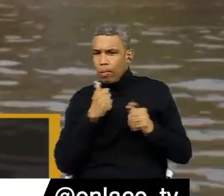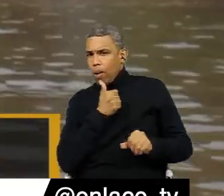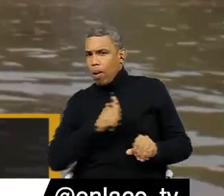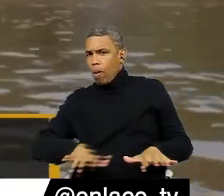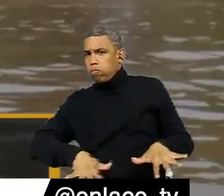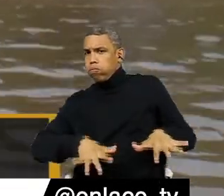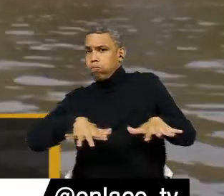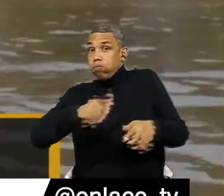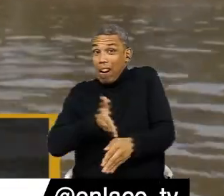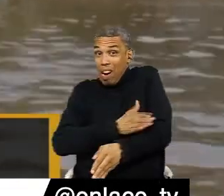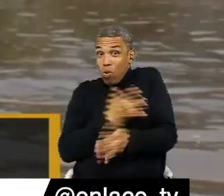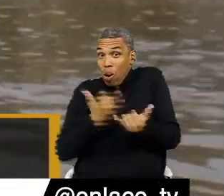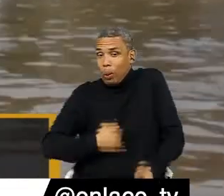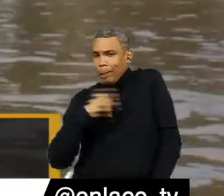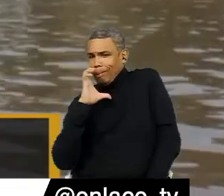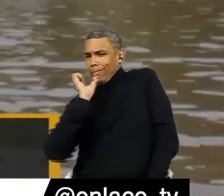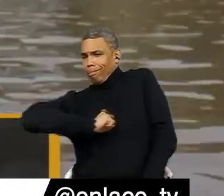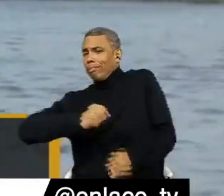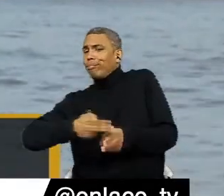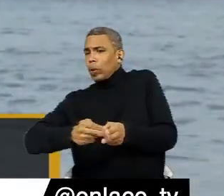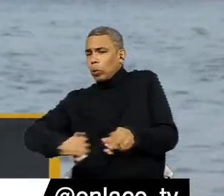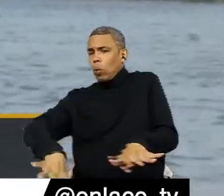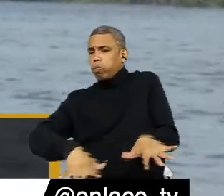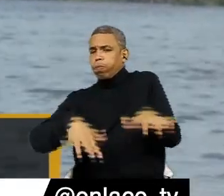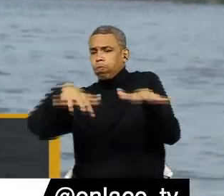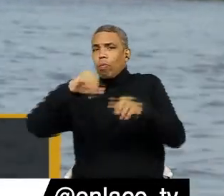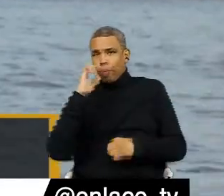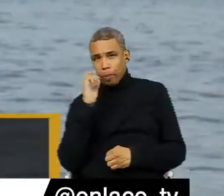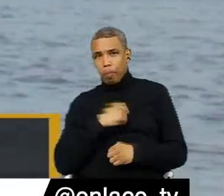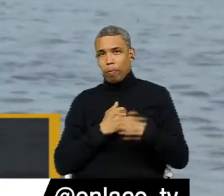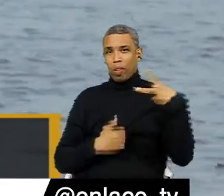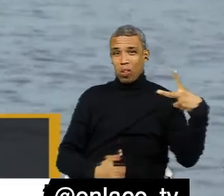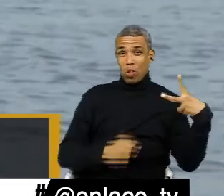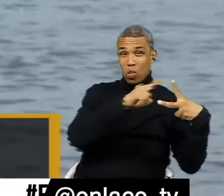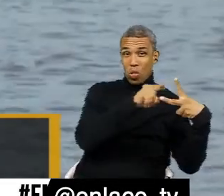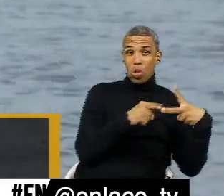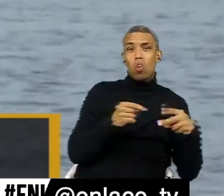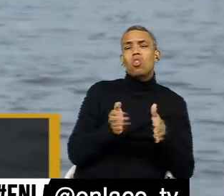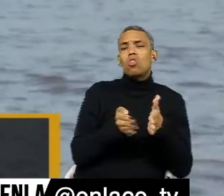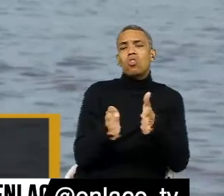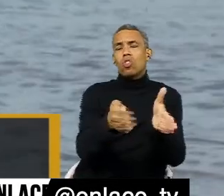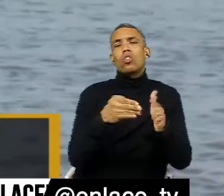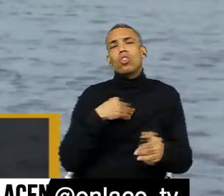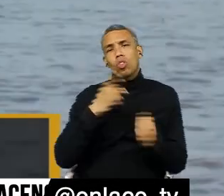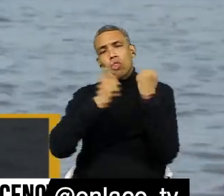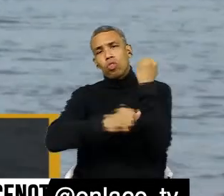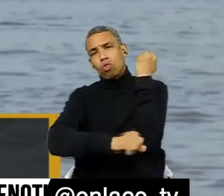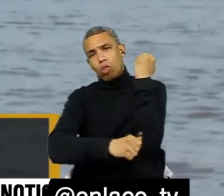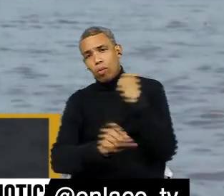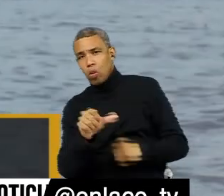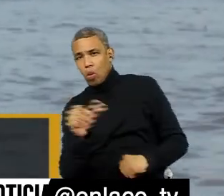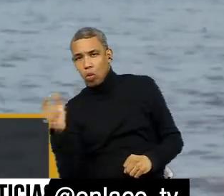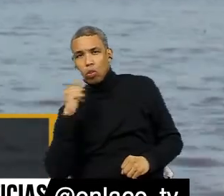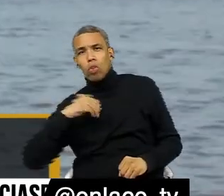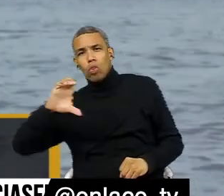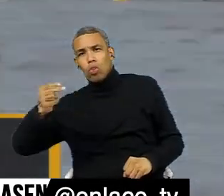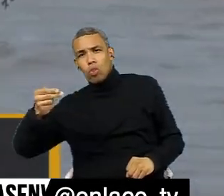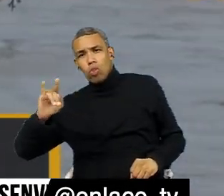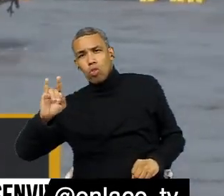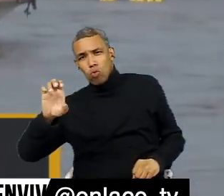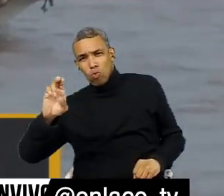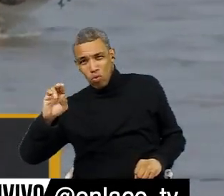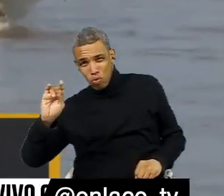lo largo del río Sogamoso. Tenemos una en el corregimiento San Rafael de Chucurí, tenemos otra en el corregimiento